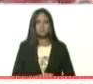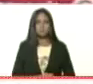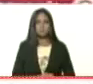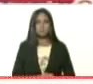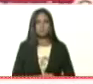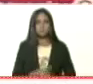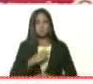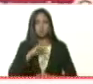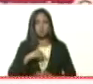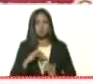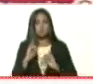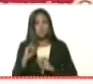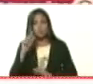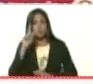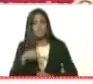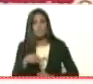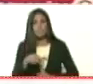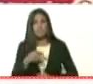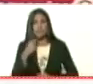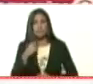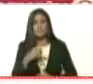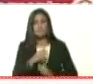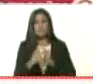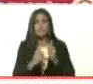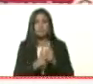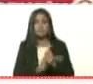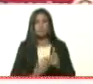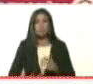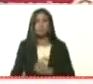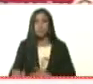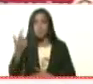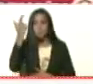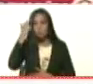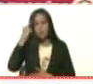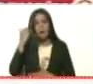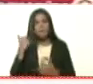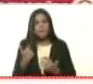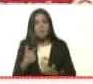Y nosotros, señora vicepresidenta, usted lo sabe muy bien,